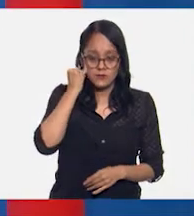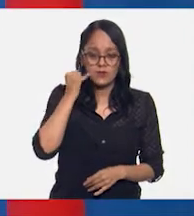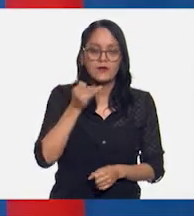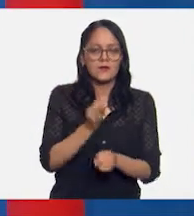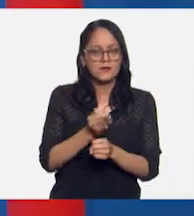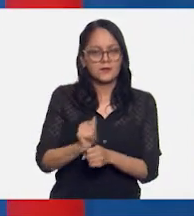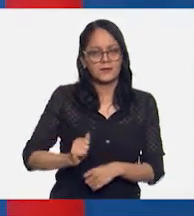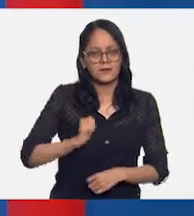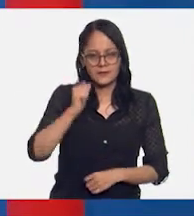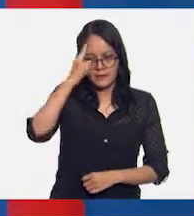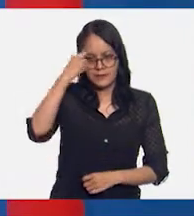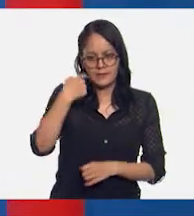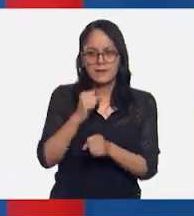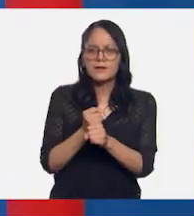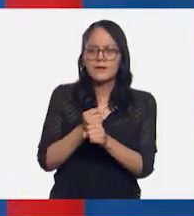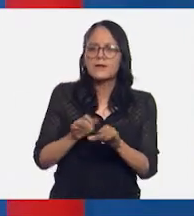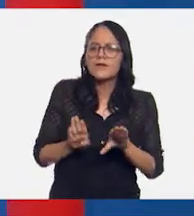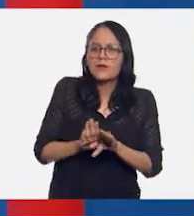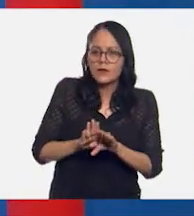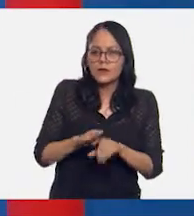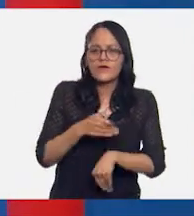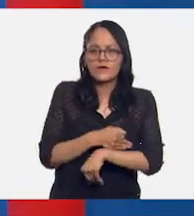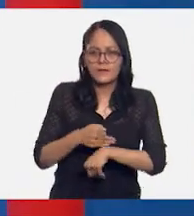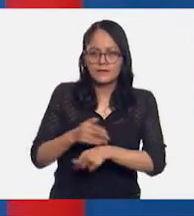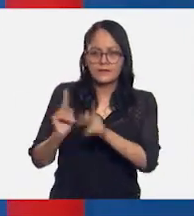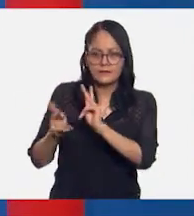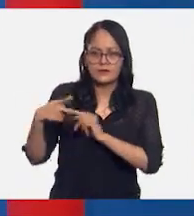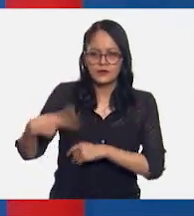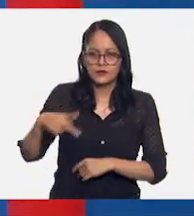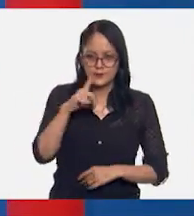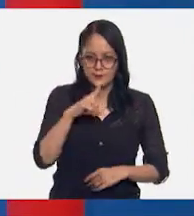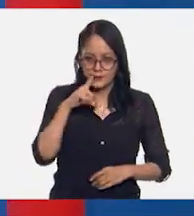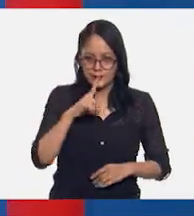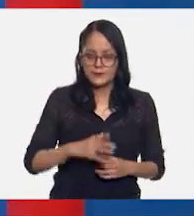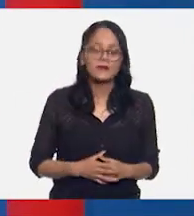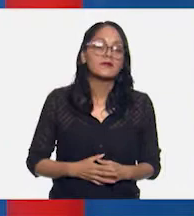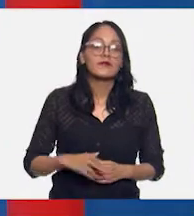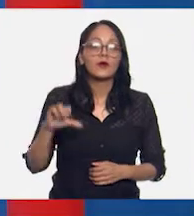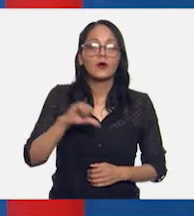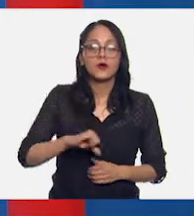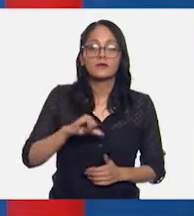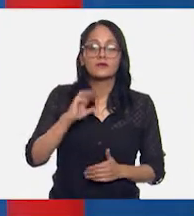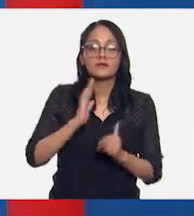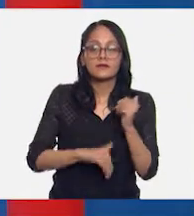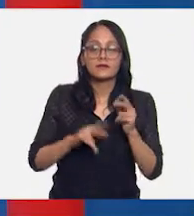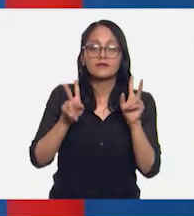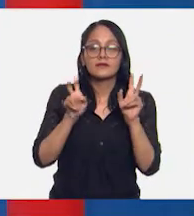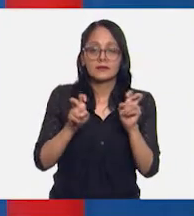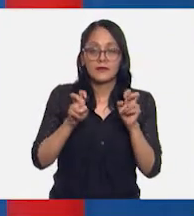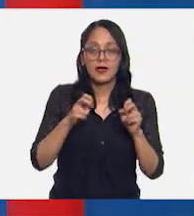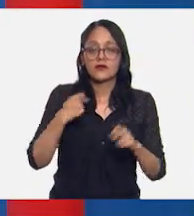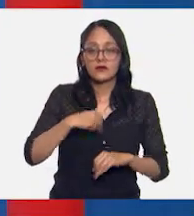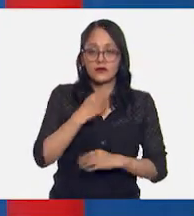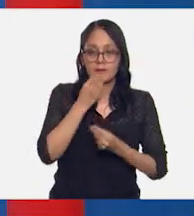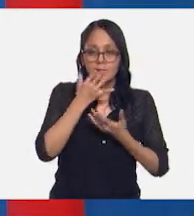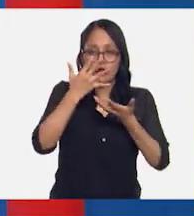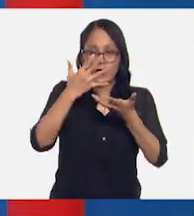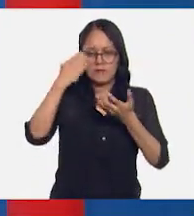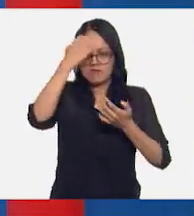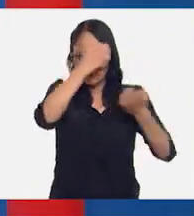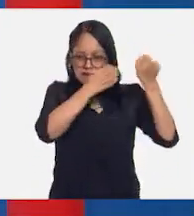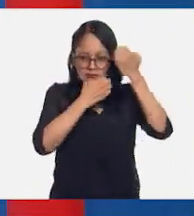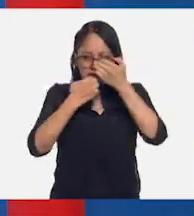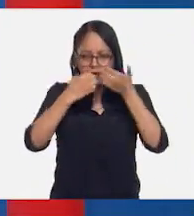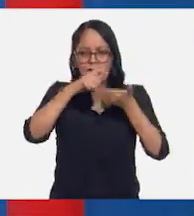este momento para practicarla y platica con tu familia en tu lengua materna. Por hoy hemos terminado con análisis y planificación de la escritura